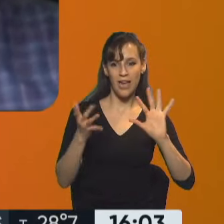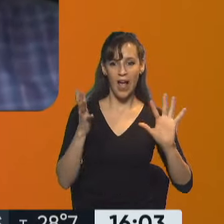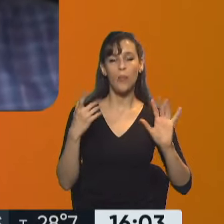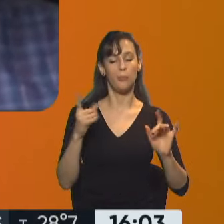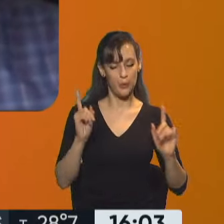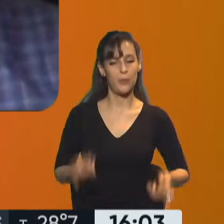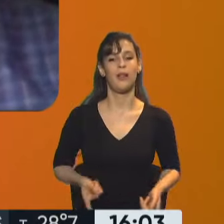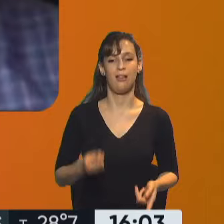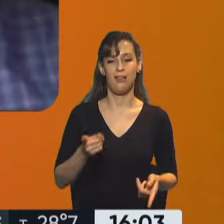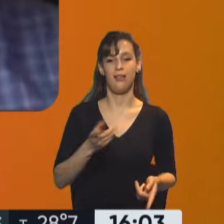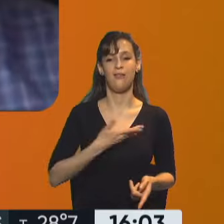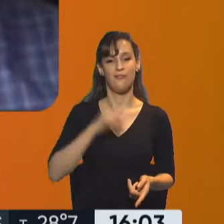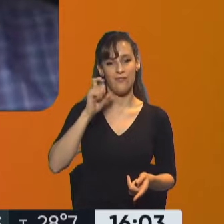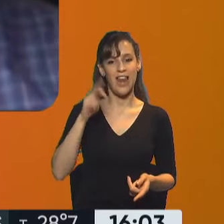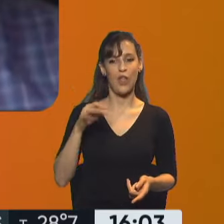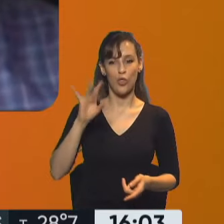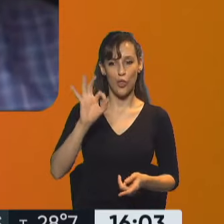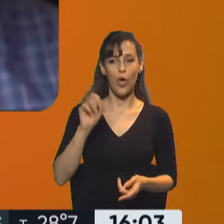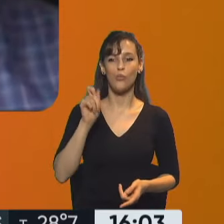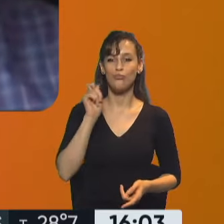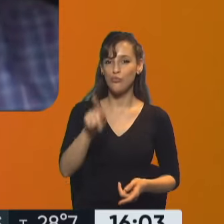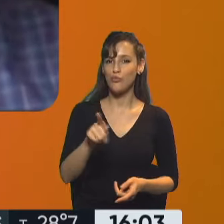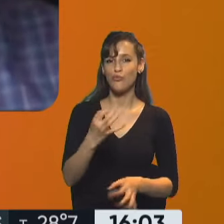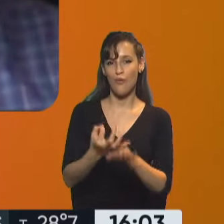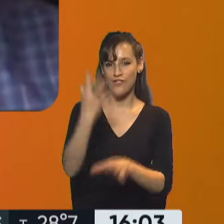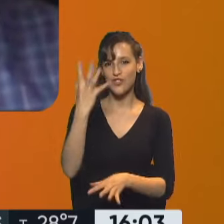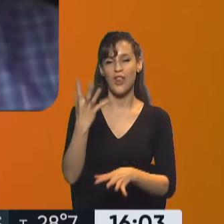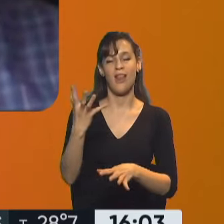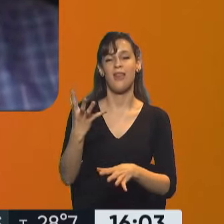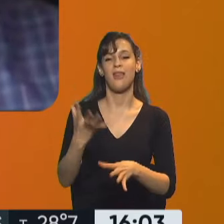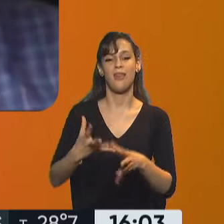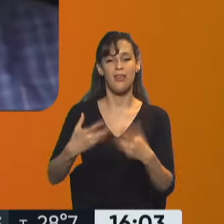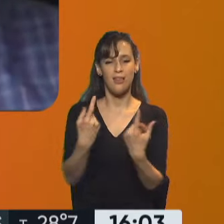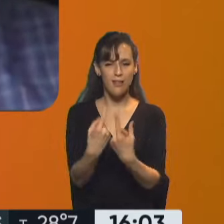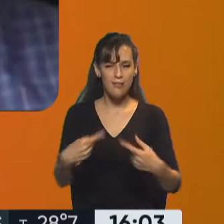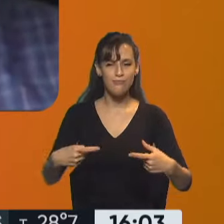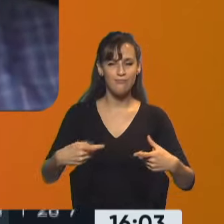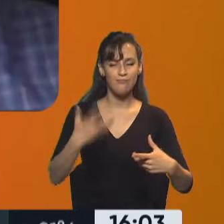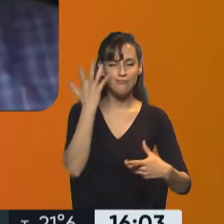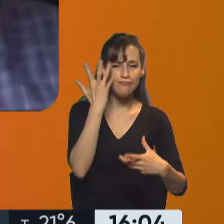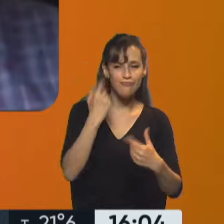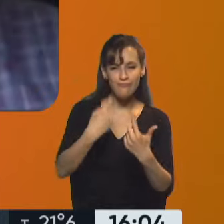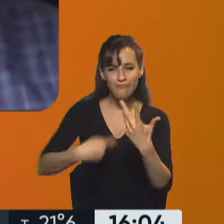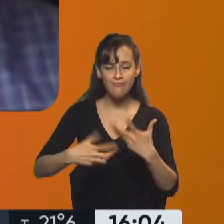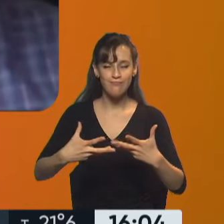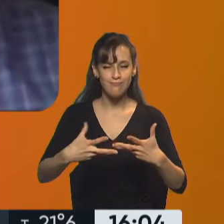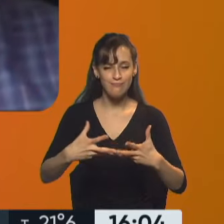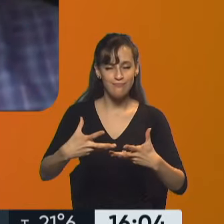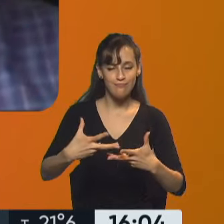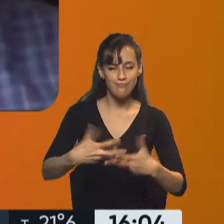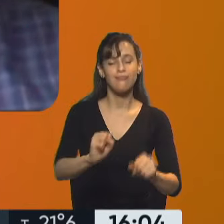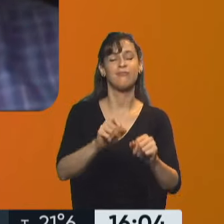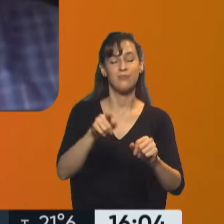que es arqueólogo, que es quien nos va a contar un poco de qué se trata este hallazgo, ¿no? ¿Ha habido antes hallazgos similares en la